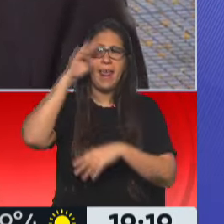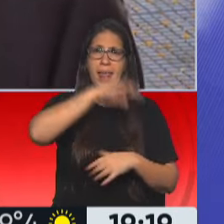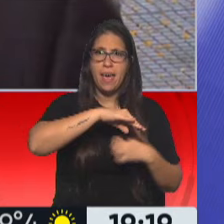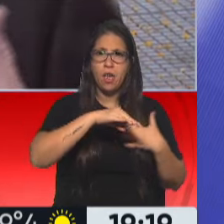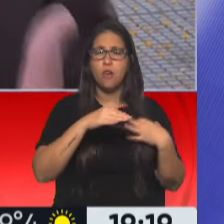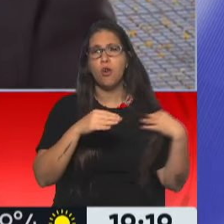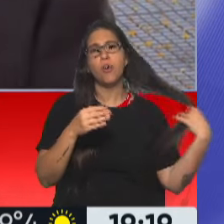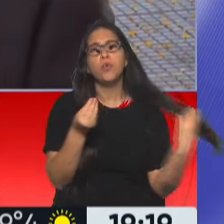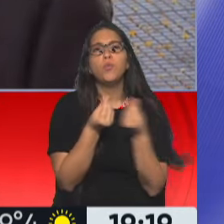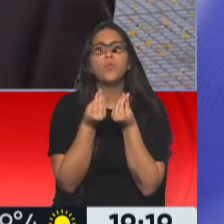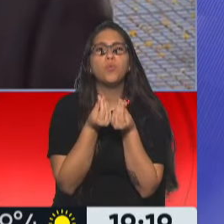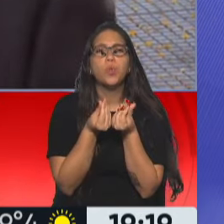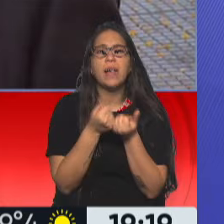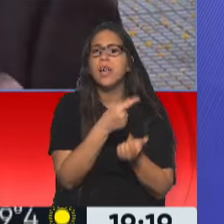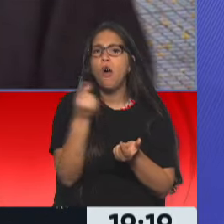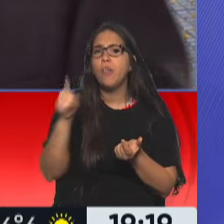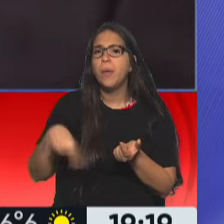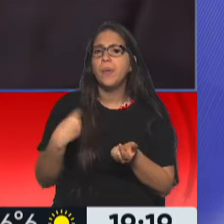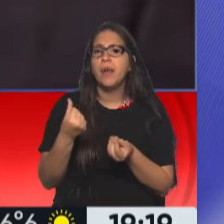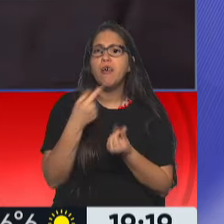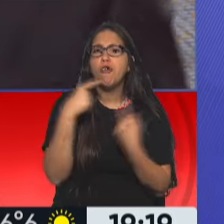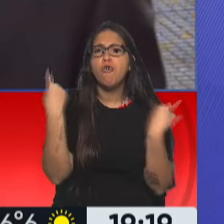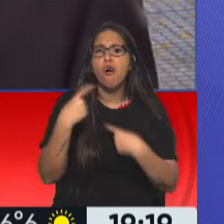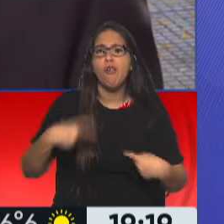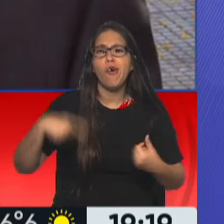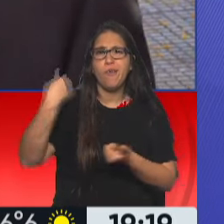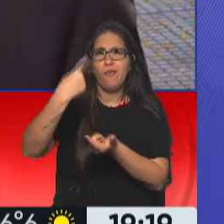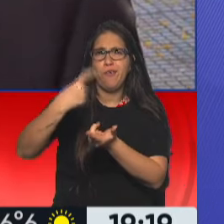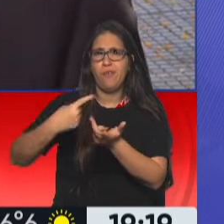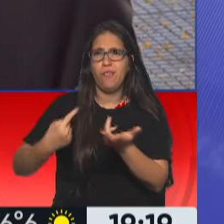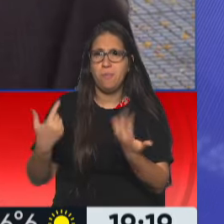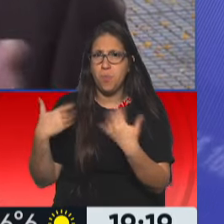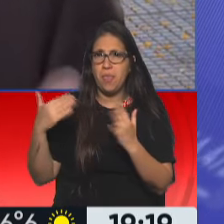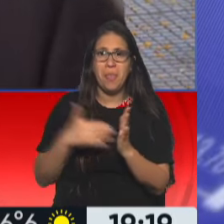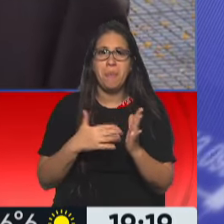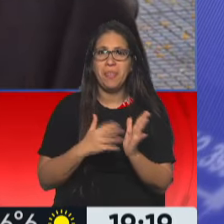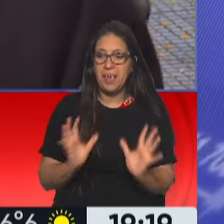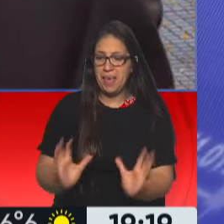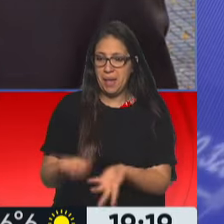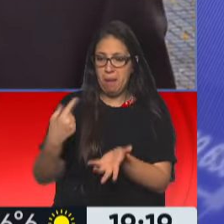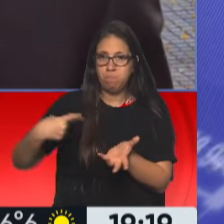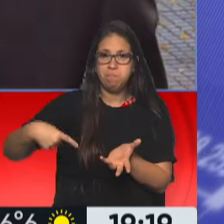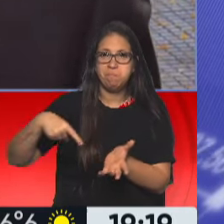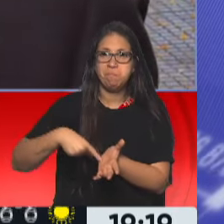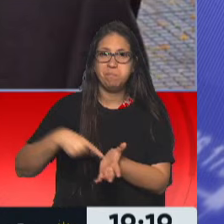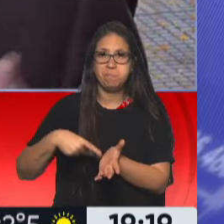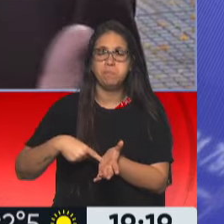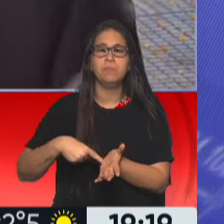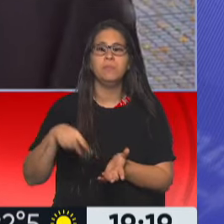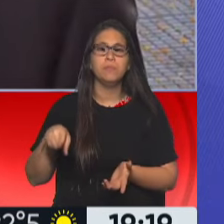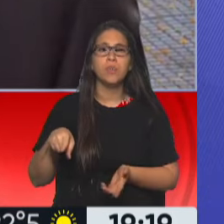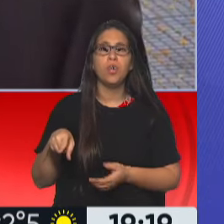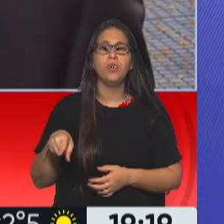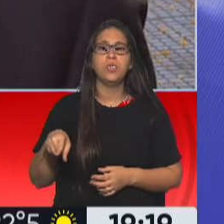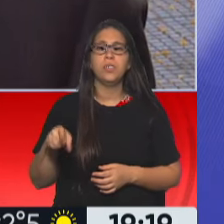componentes pueden generar humos hasta de diversos colores. Yo creo que ahí lo preocupante es